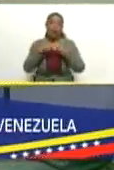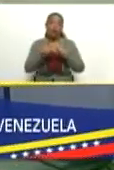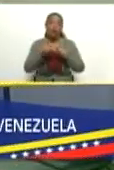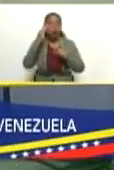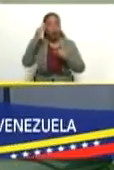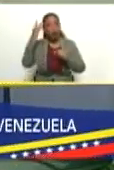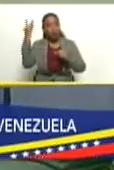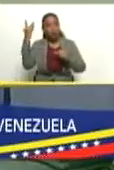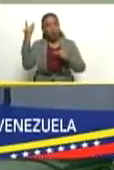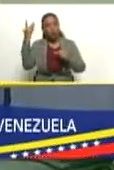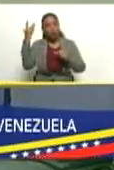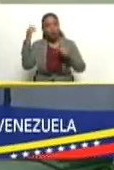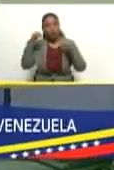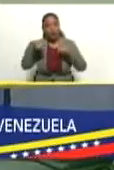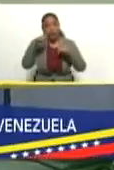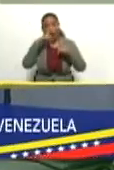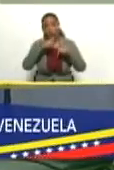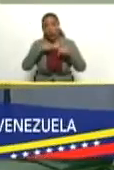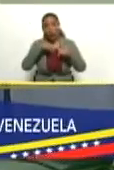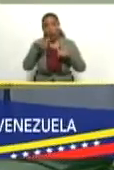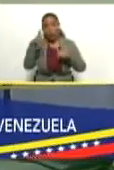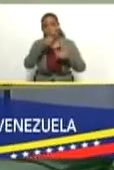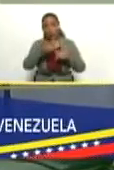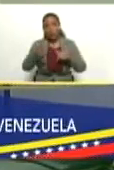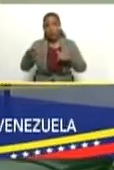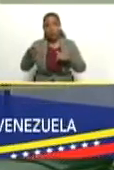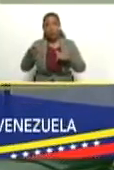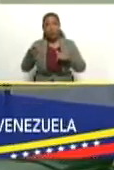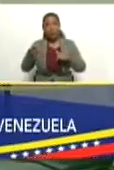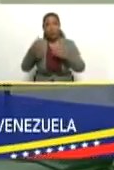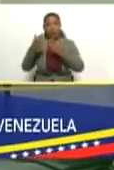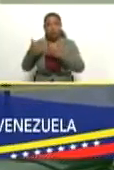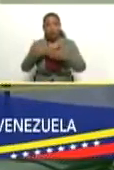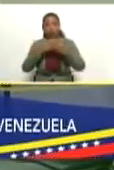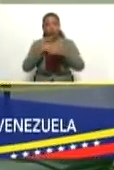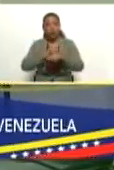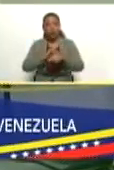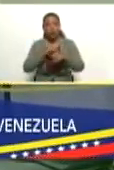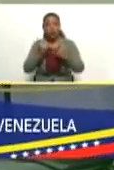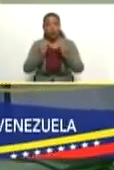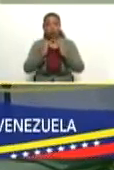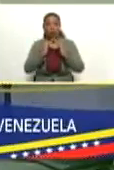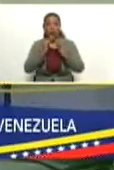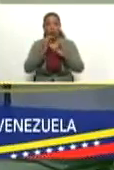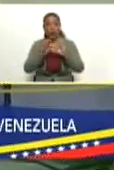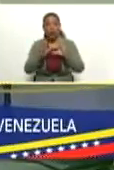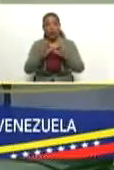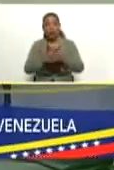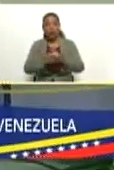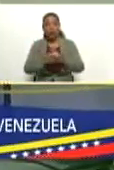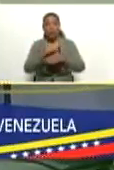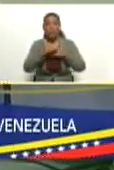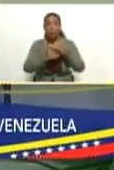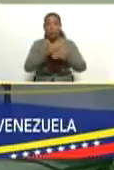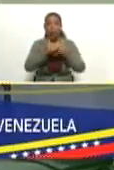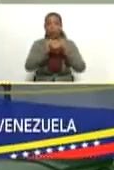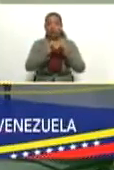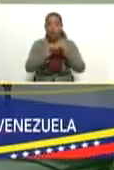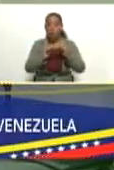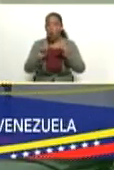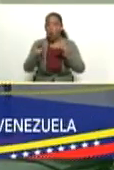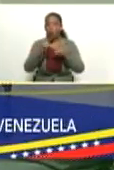sueños. Y este año en lo personal, bueno, terminé mis estudios doctorales, ahora una vivienda. Y bueno, vamos creciendo y a pesar de